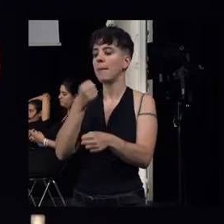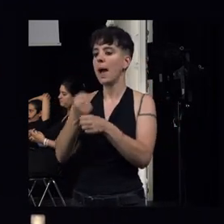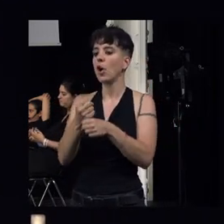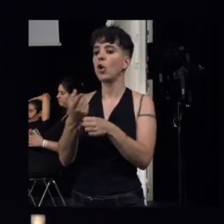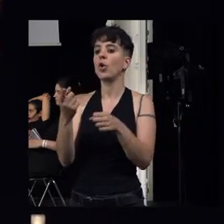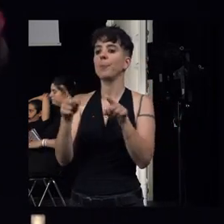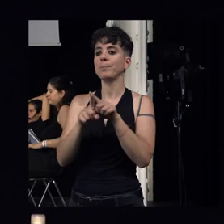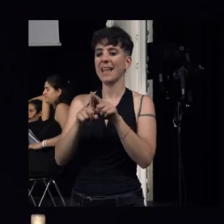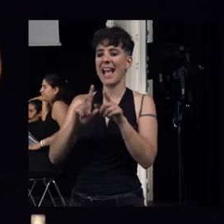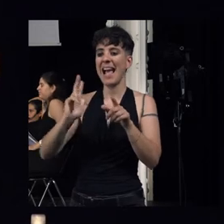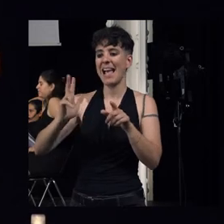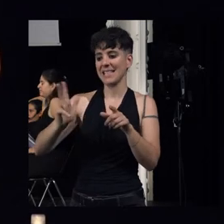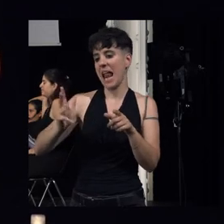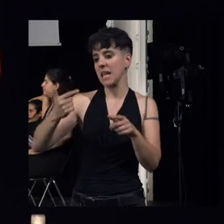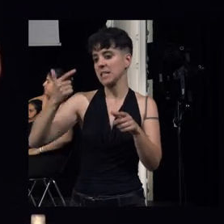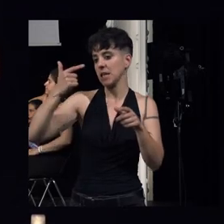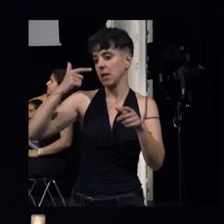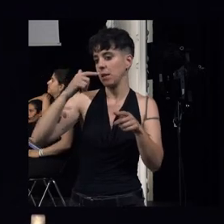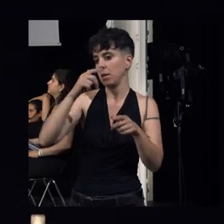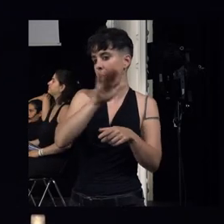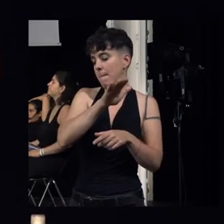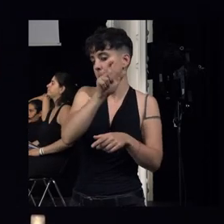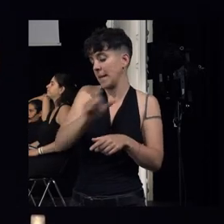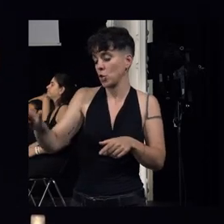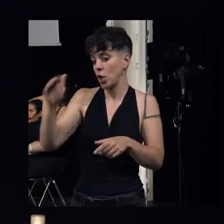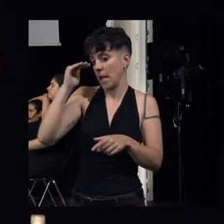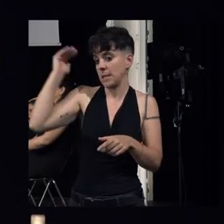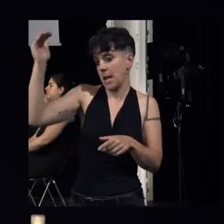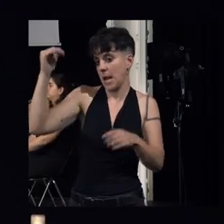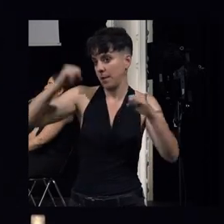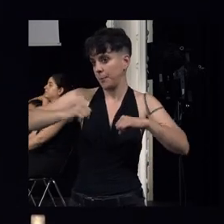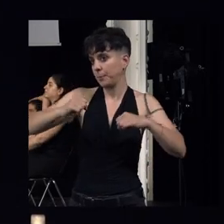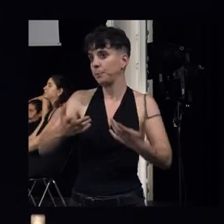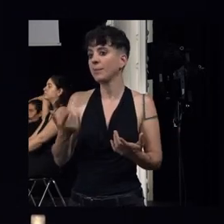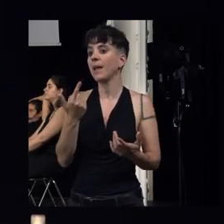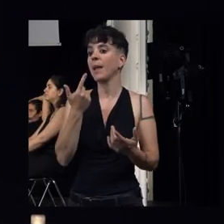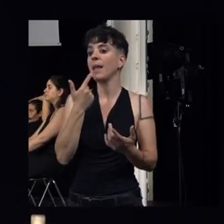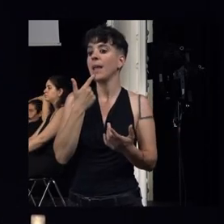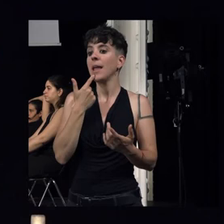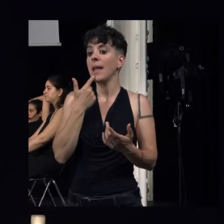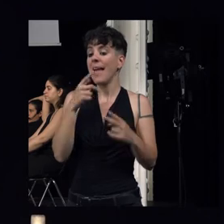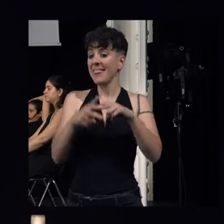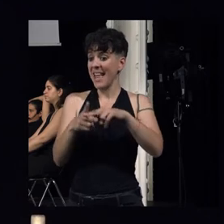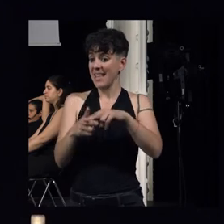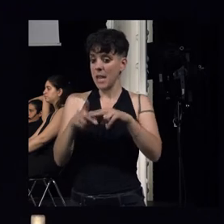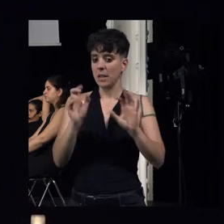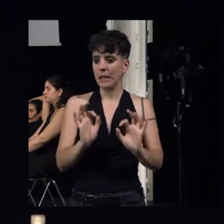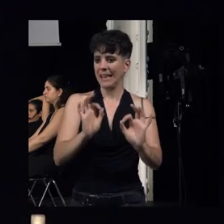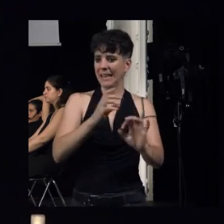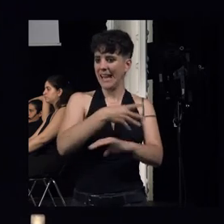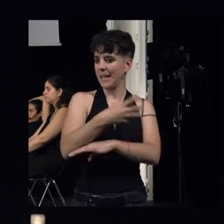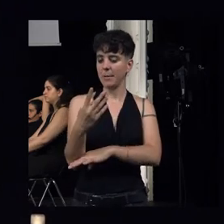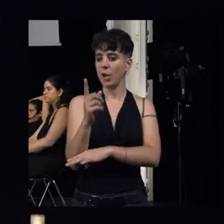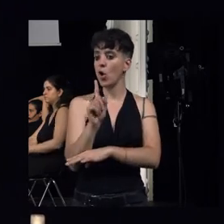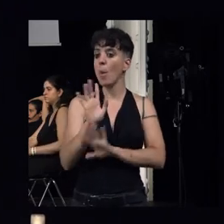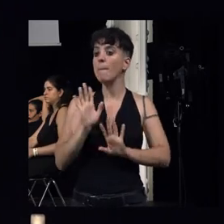de Jean Grand, una cosa que nos parece muy interesante, es hacemos talleres que no son LGBT, pero que sí